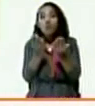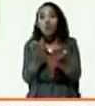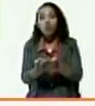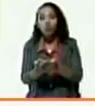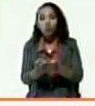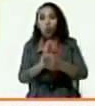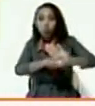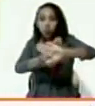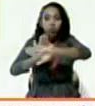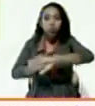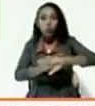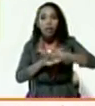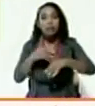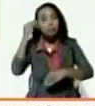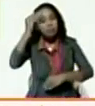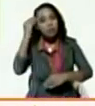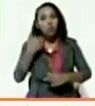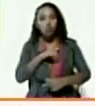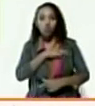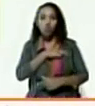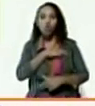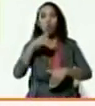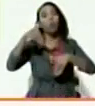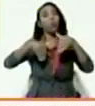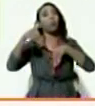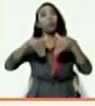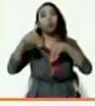alertar al mundo que cree que si nosotros vamos a unas elecciones,